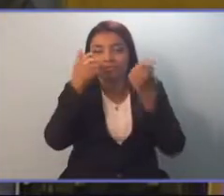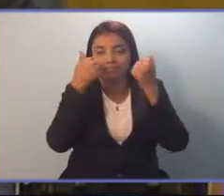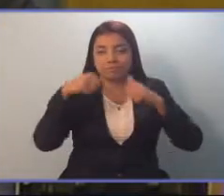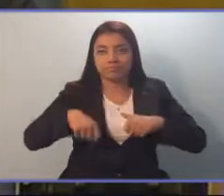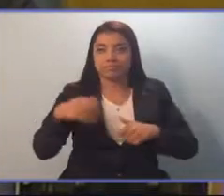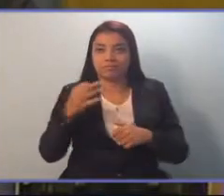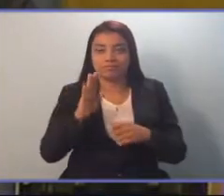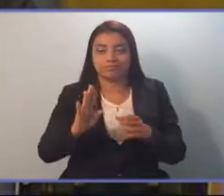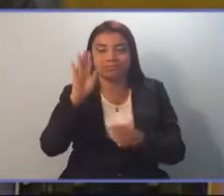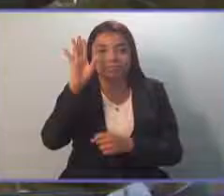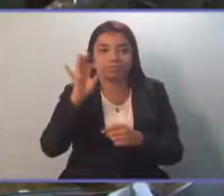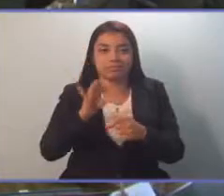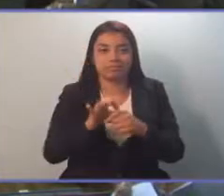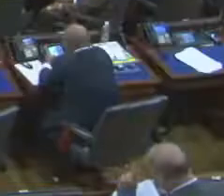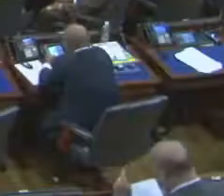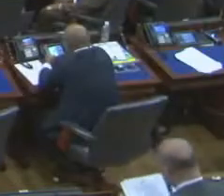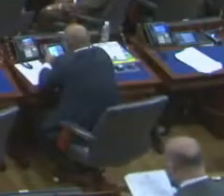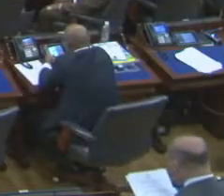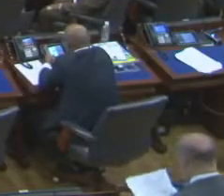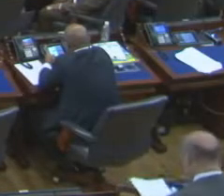favor de votar.